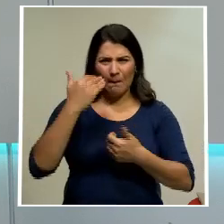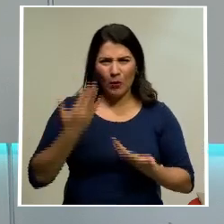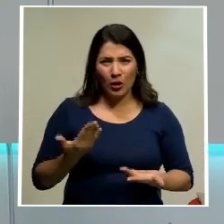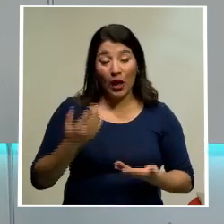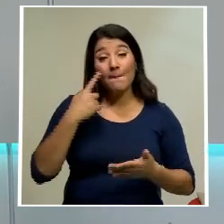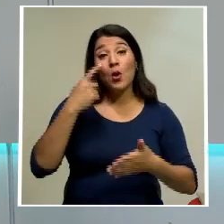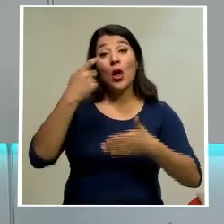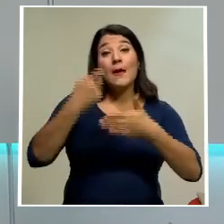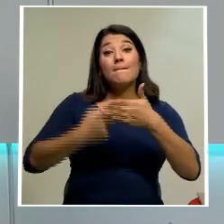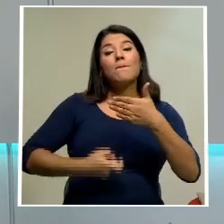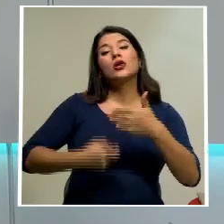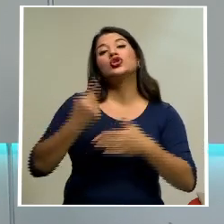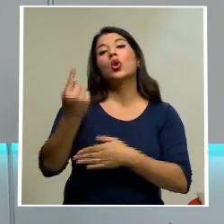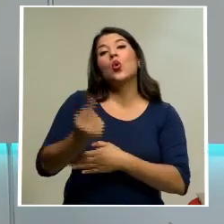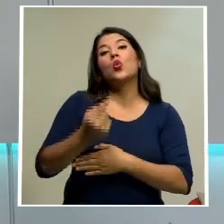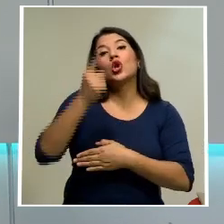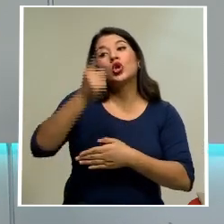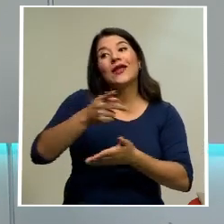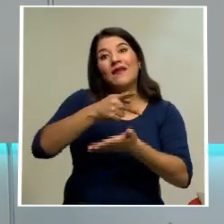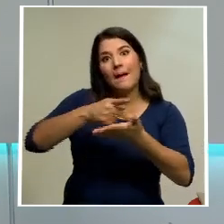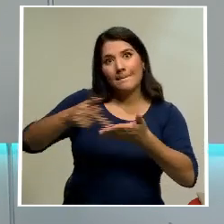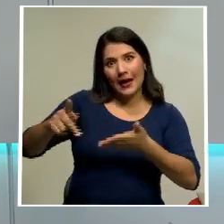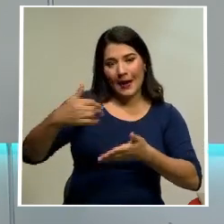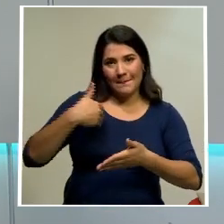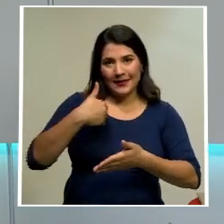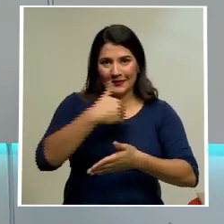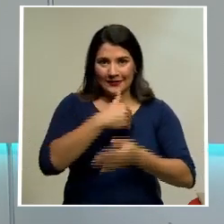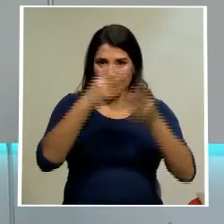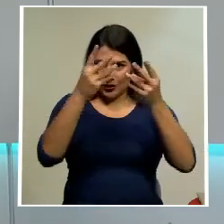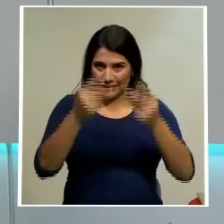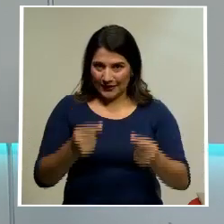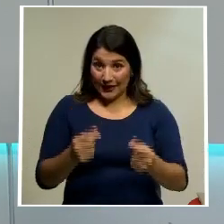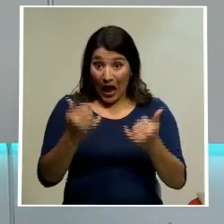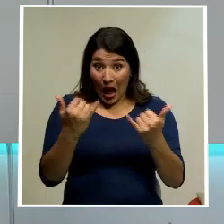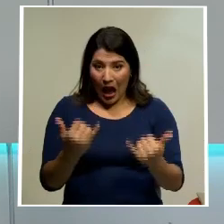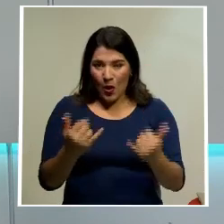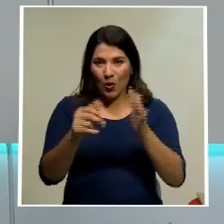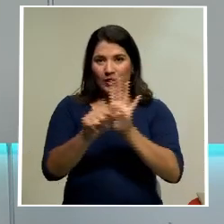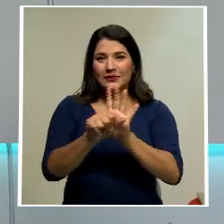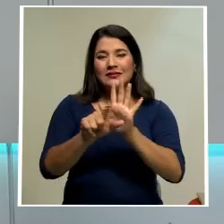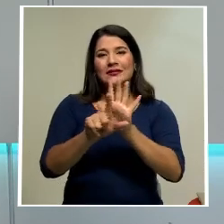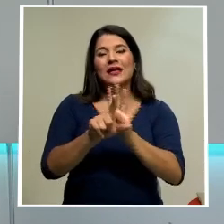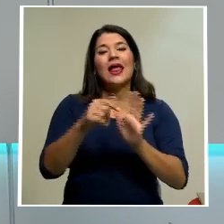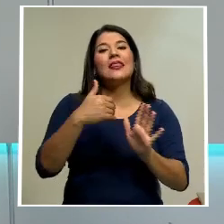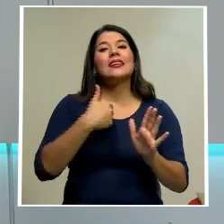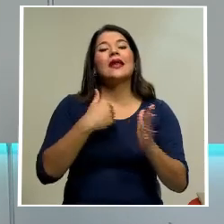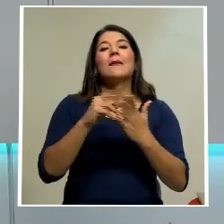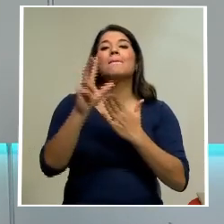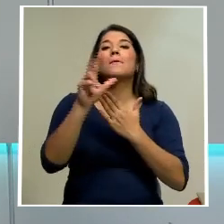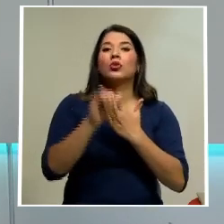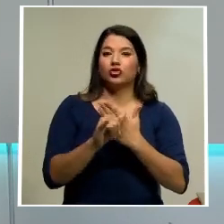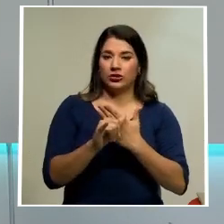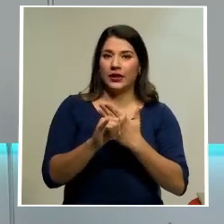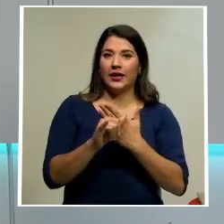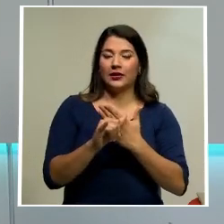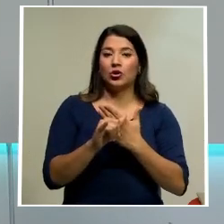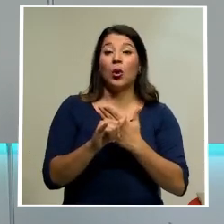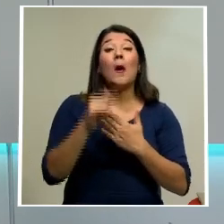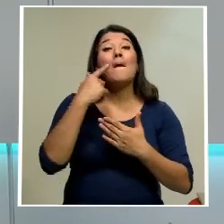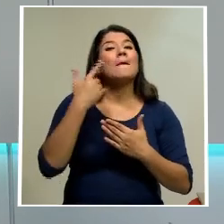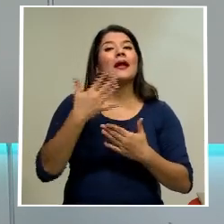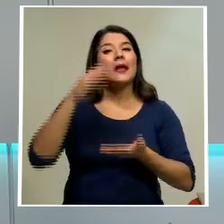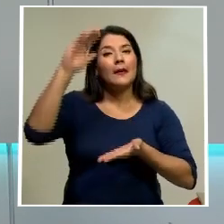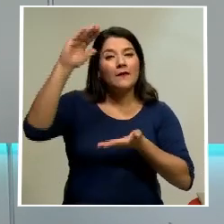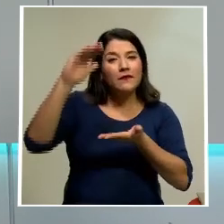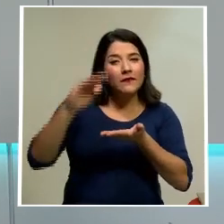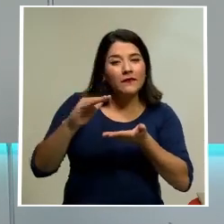impuesto único que se debe pagar a Hacienda. En este momento, en la Asamblea Legislativa hay un proyecto que busca disminuir en un 50%